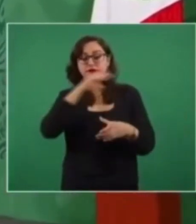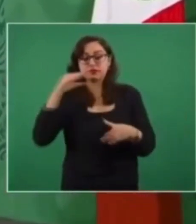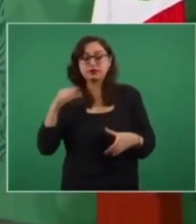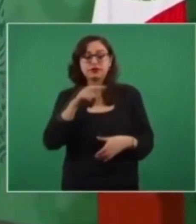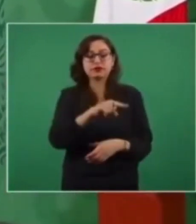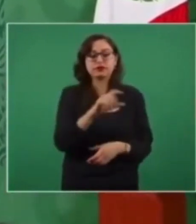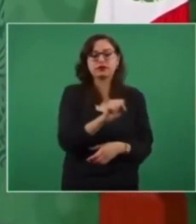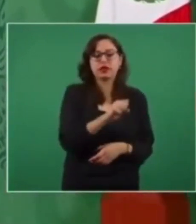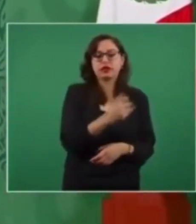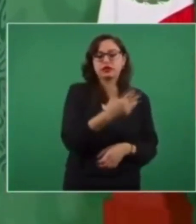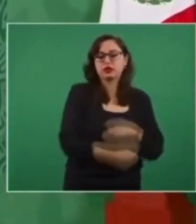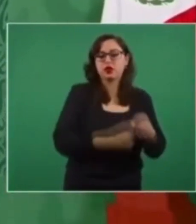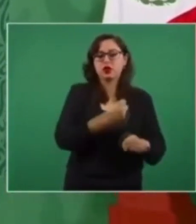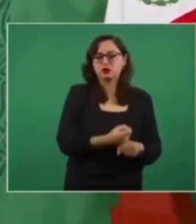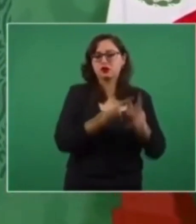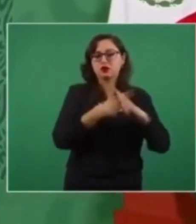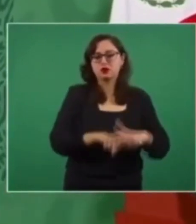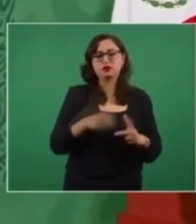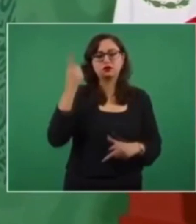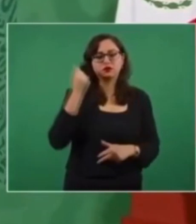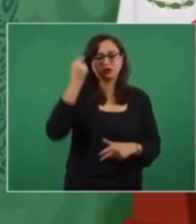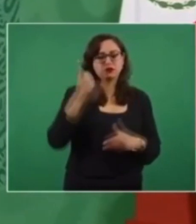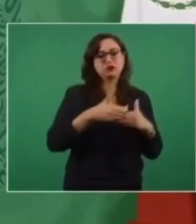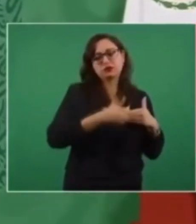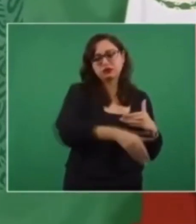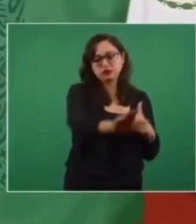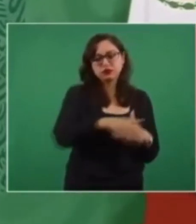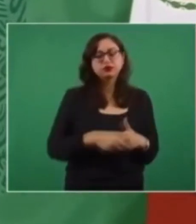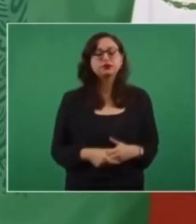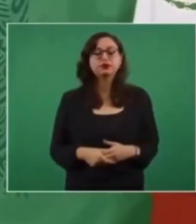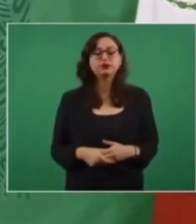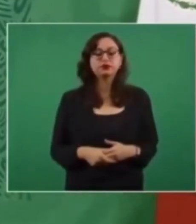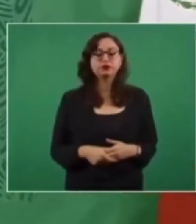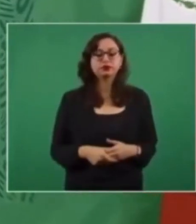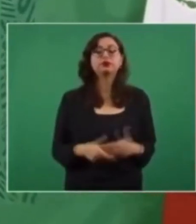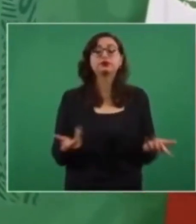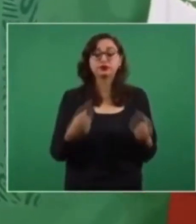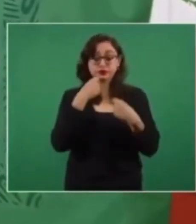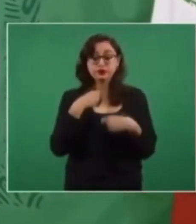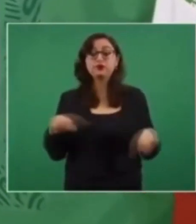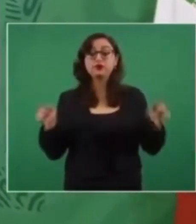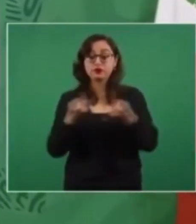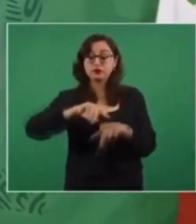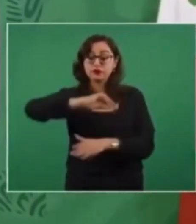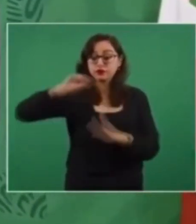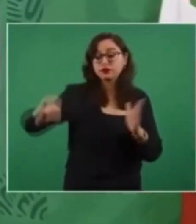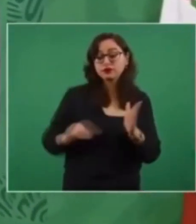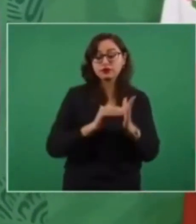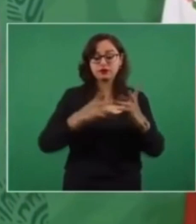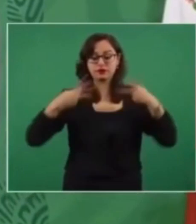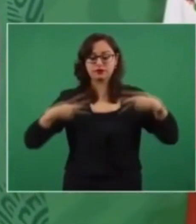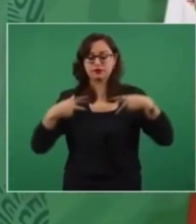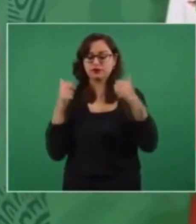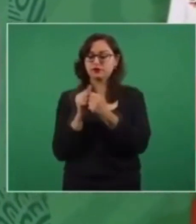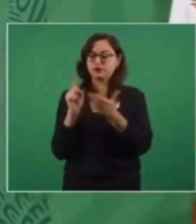Con esta reforma también se reconoció a las personas con discapacidad permanente, ya no sólo como